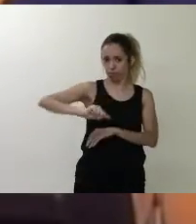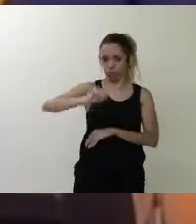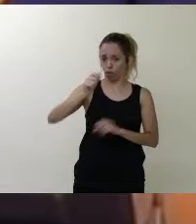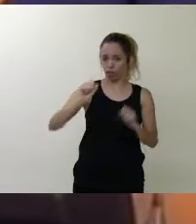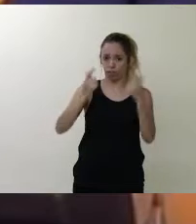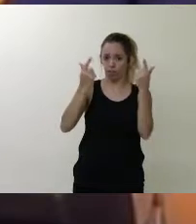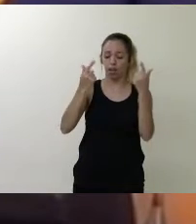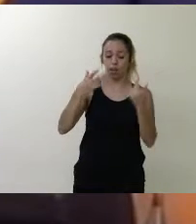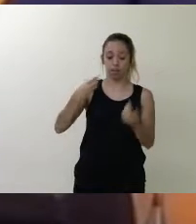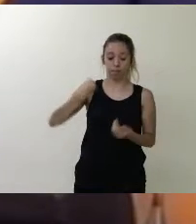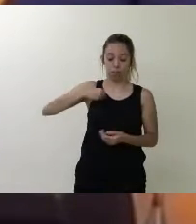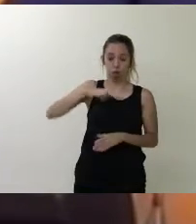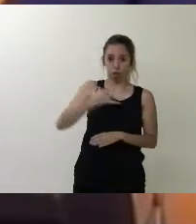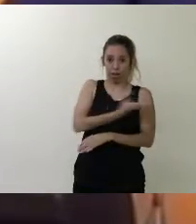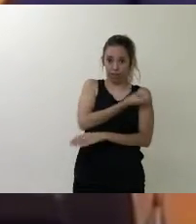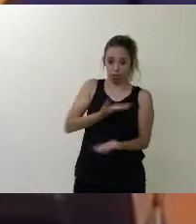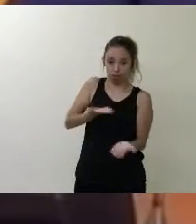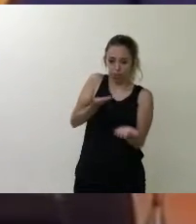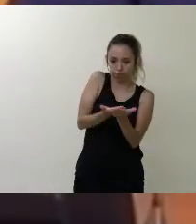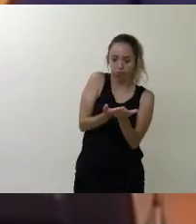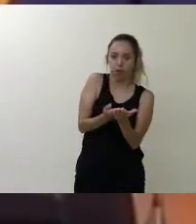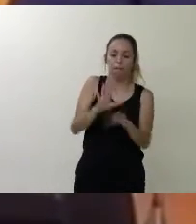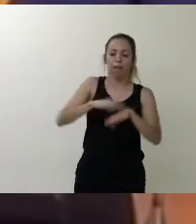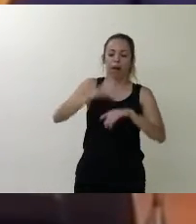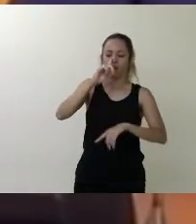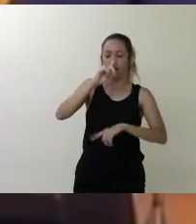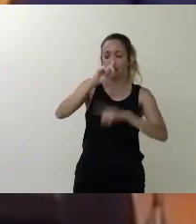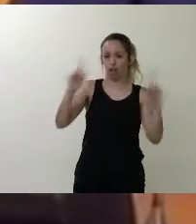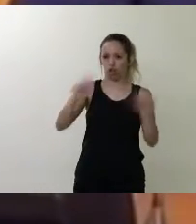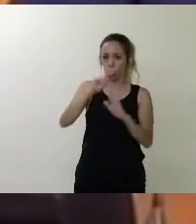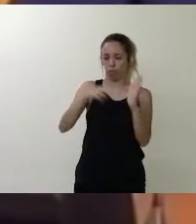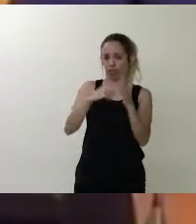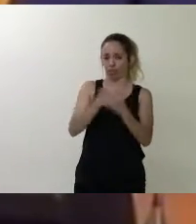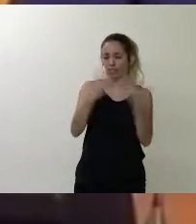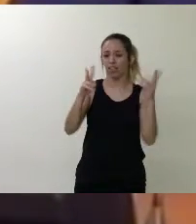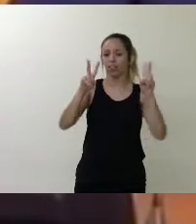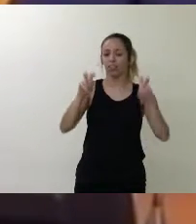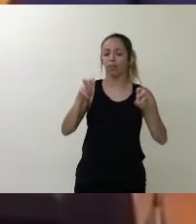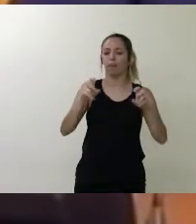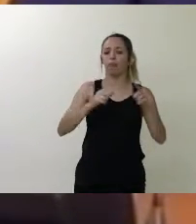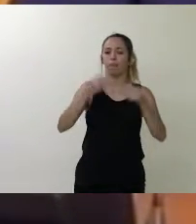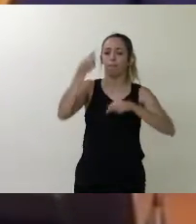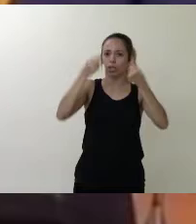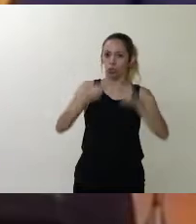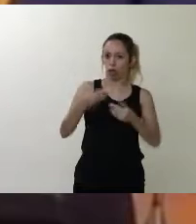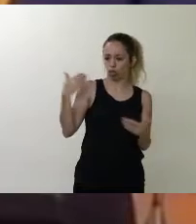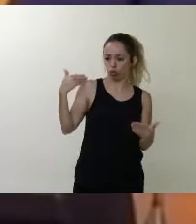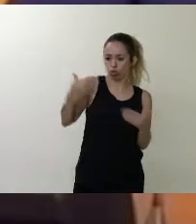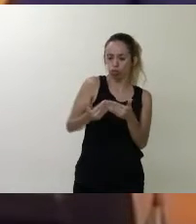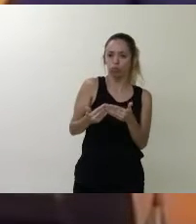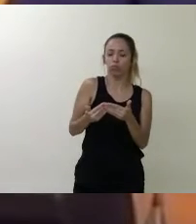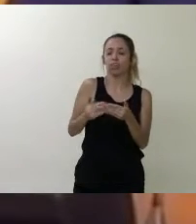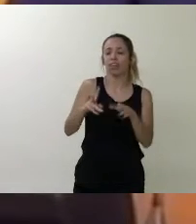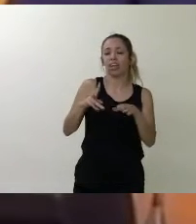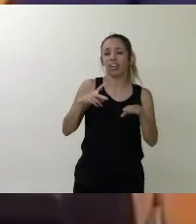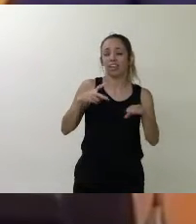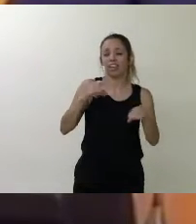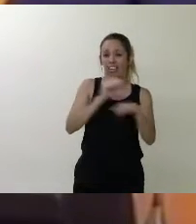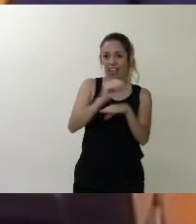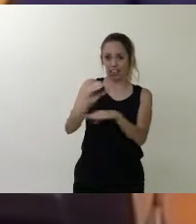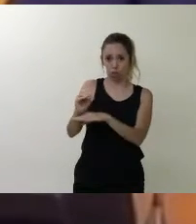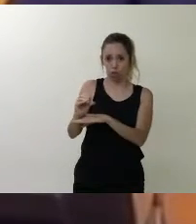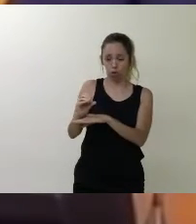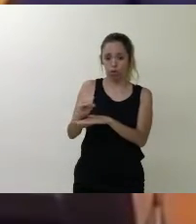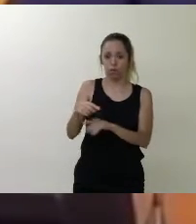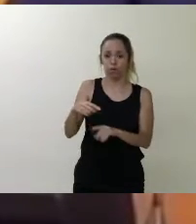presupuesto de este Cabildo para el ejercicio 2017, modificación del anexo 2 de las bases de ejecución del presupuesto de crédito extraordinario del presupuesto del